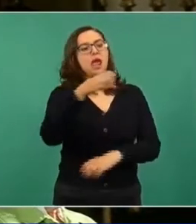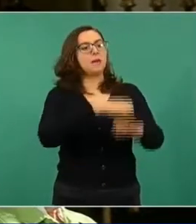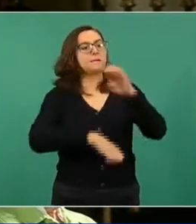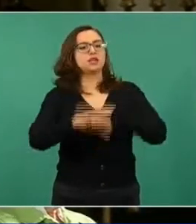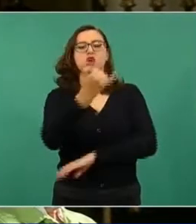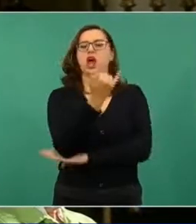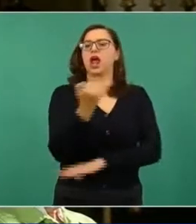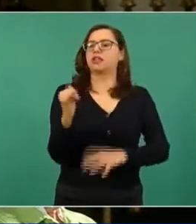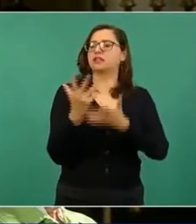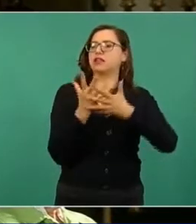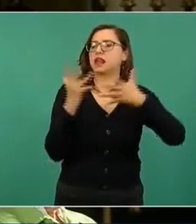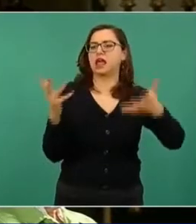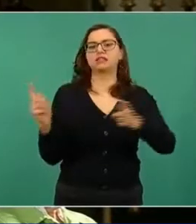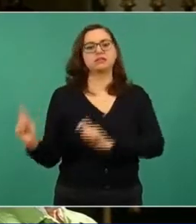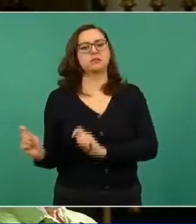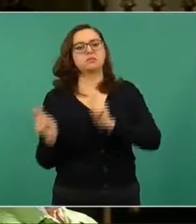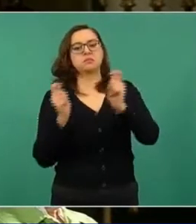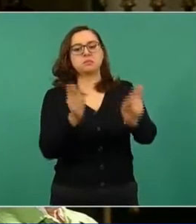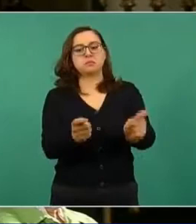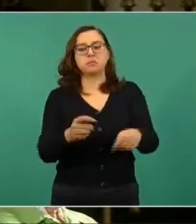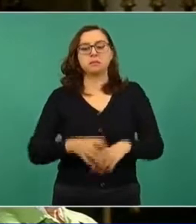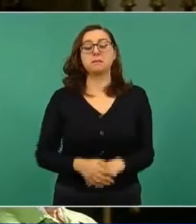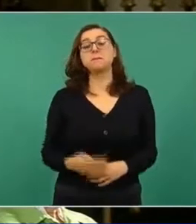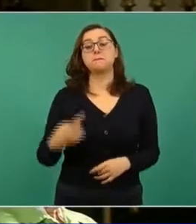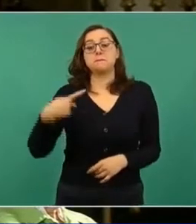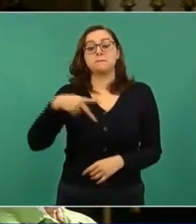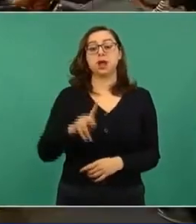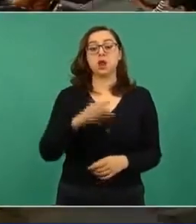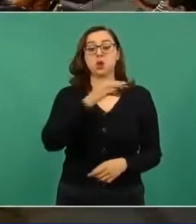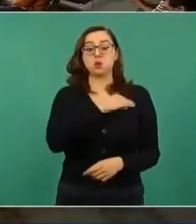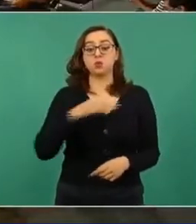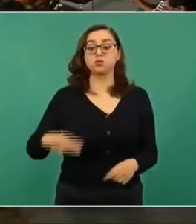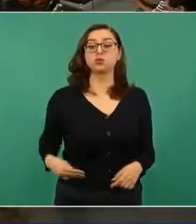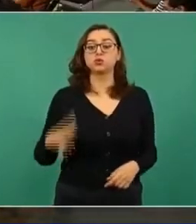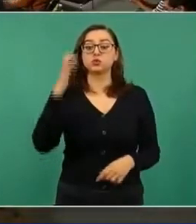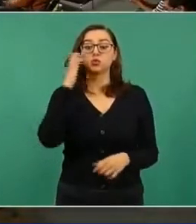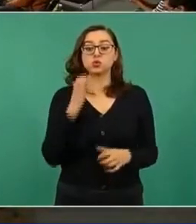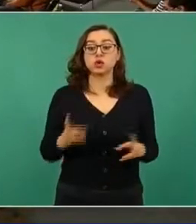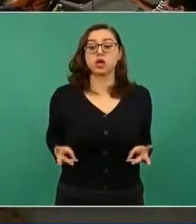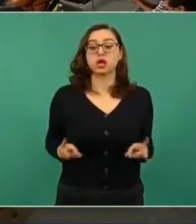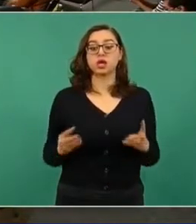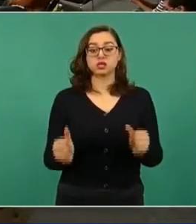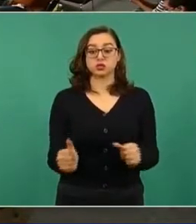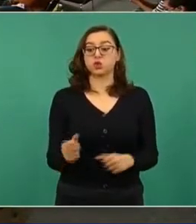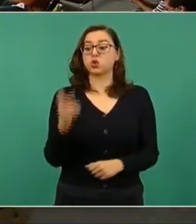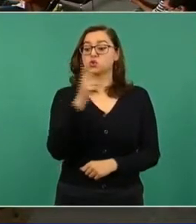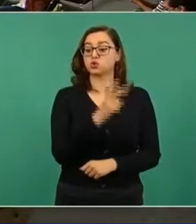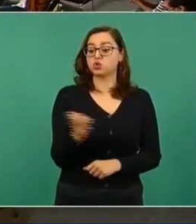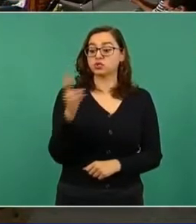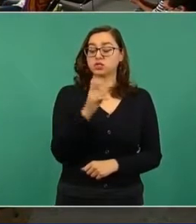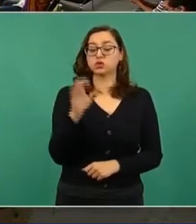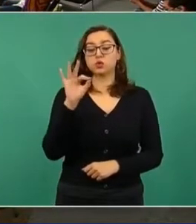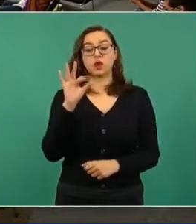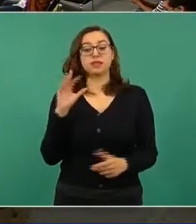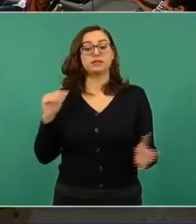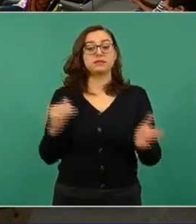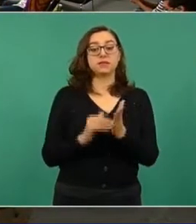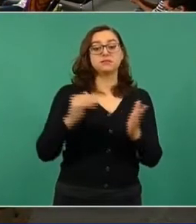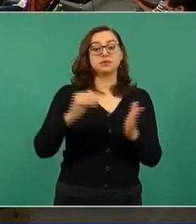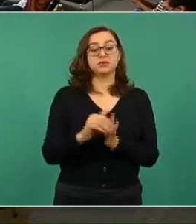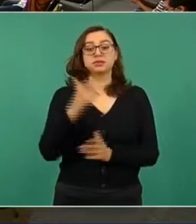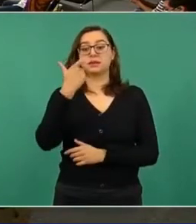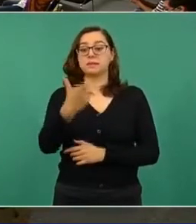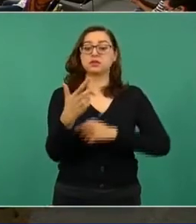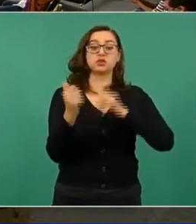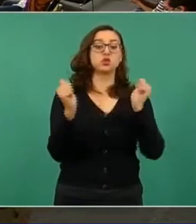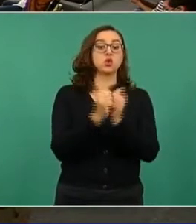eso se explica cuando vemos que el municipio de León gastó 246 millones de pesos en 3 años de publicidad en esos medios.